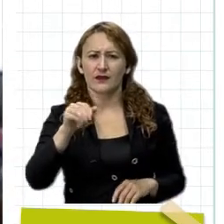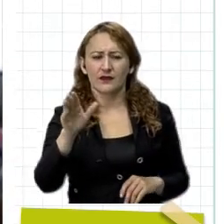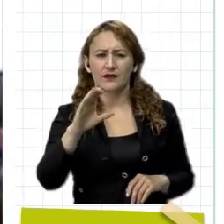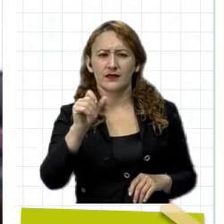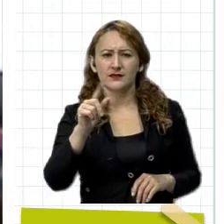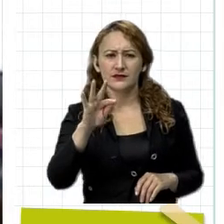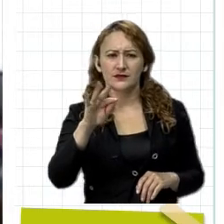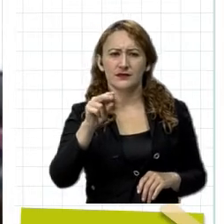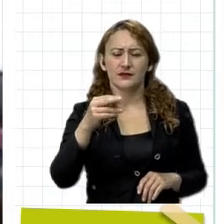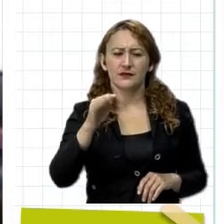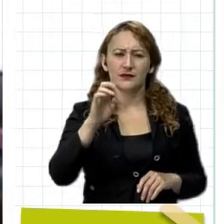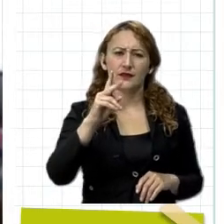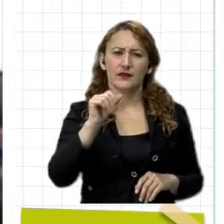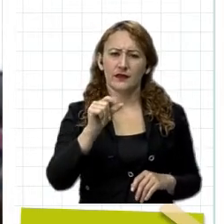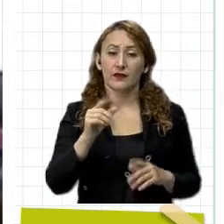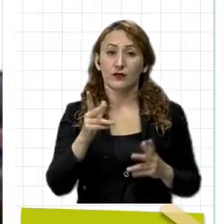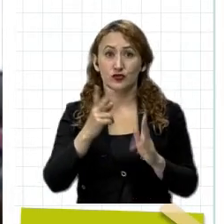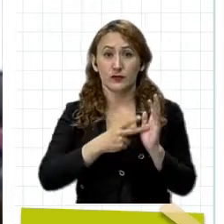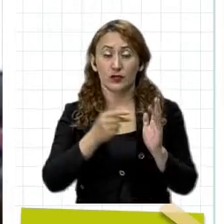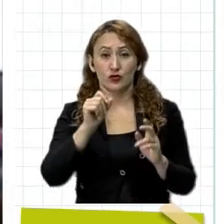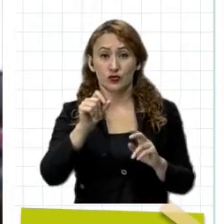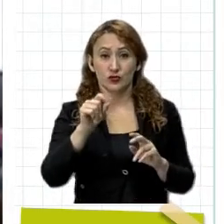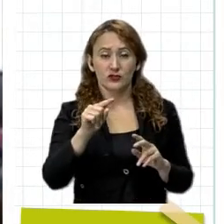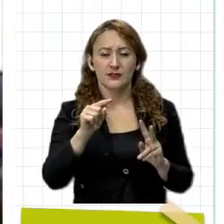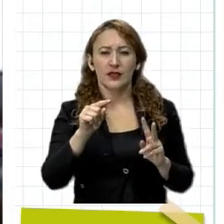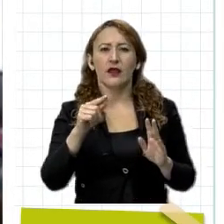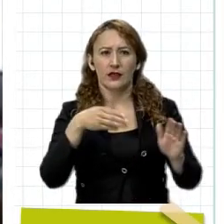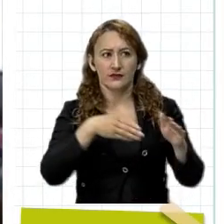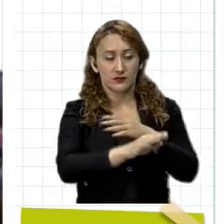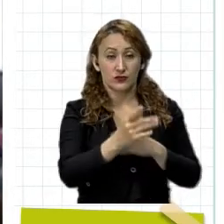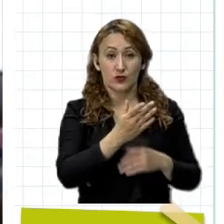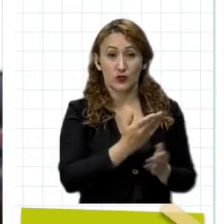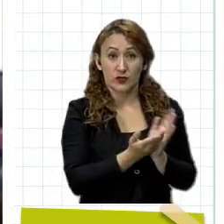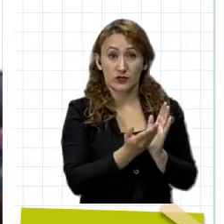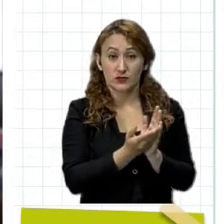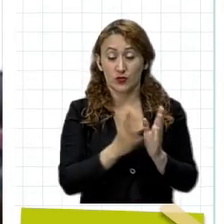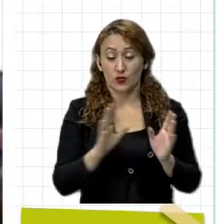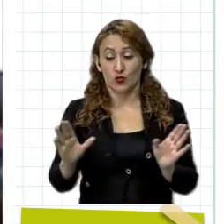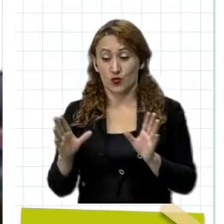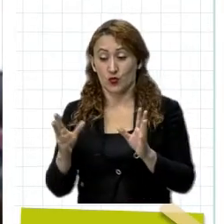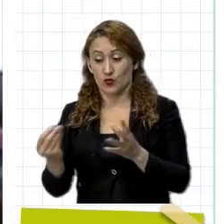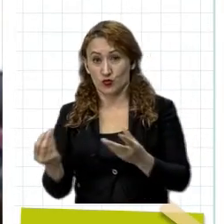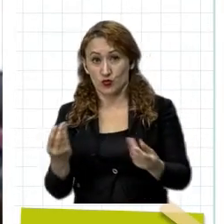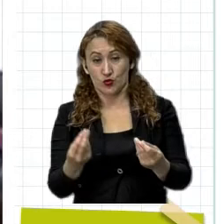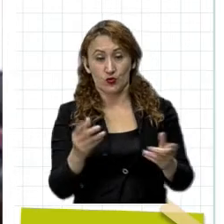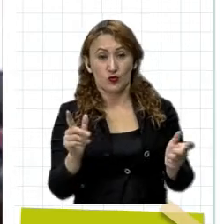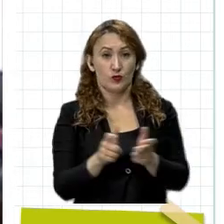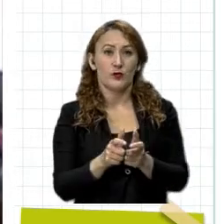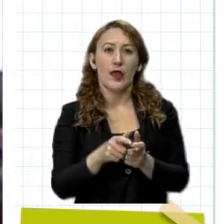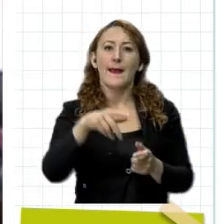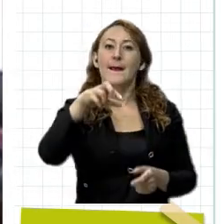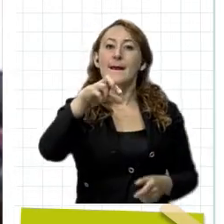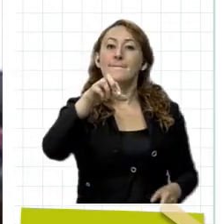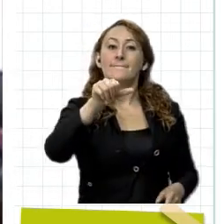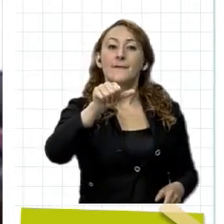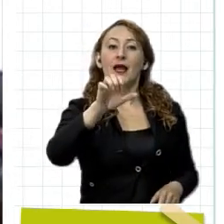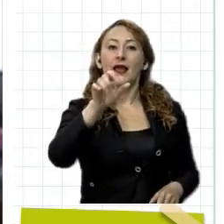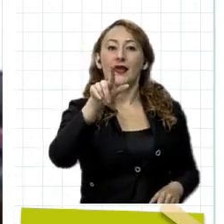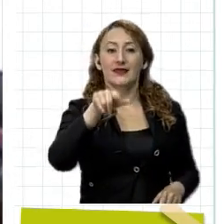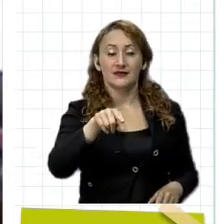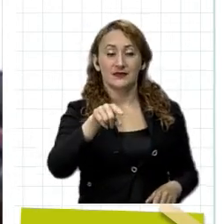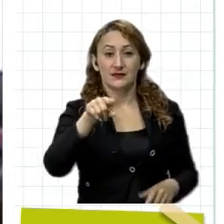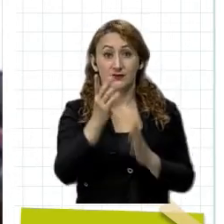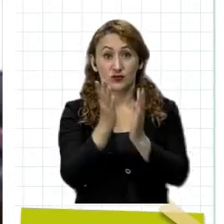sobre el acceso de las minorías a la educación superior en Colombia, los estudiantes del programa PAES señalan que la oportunidad de venir a la